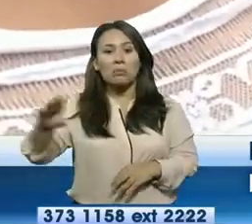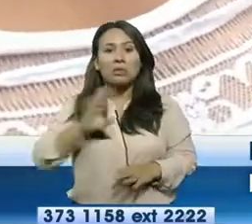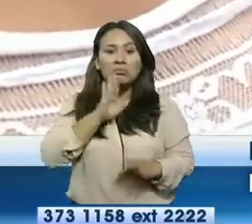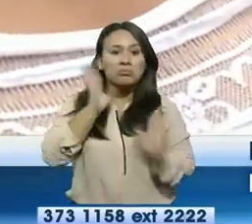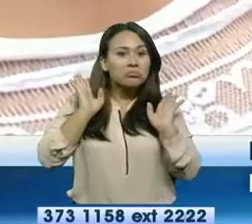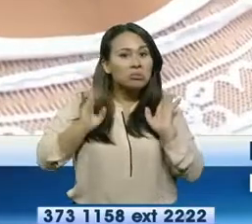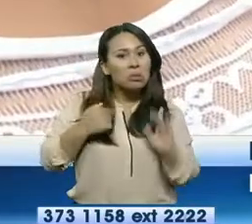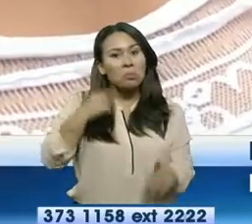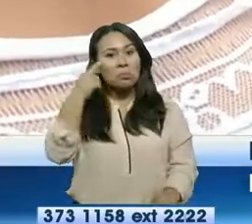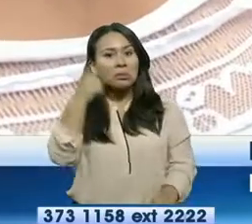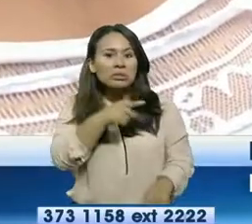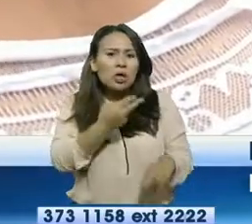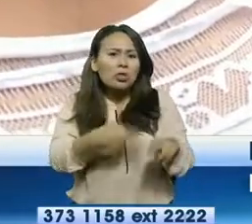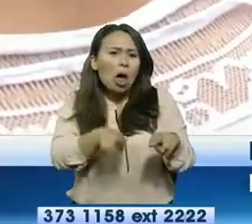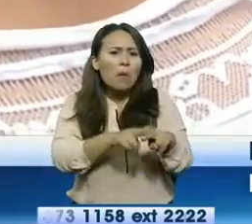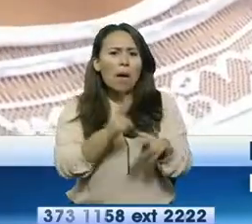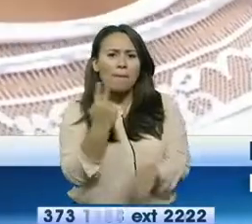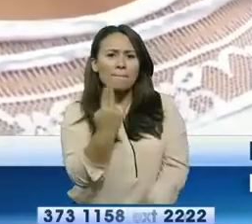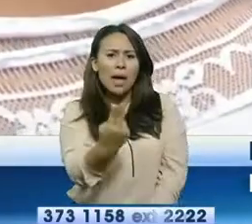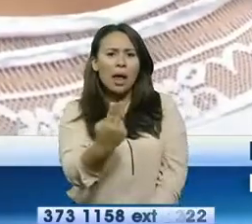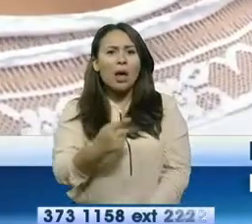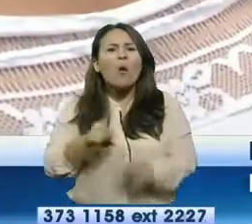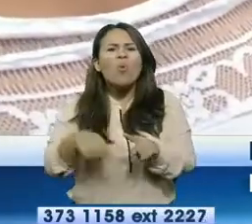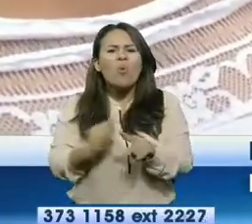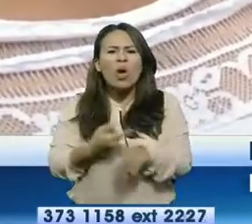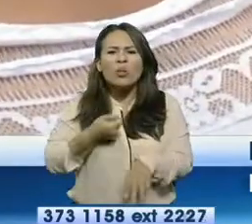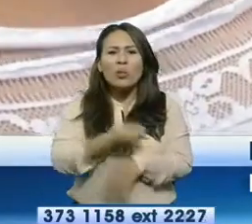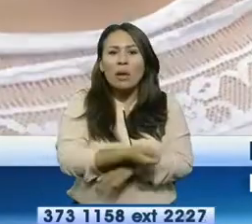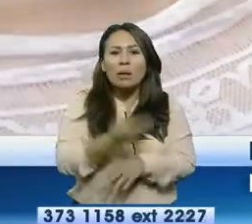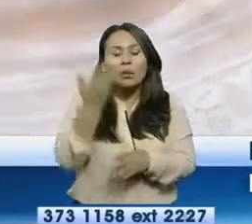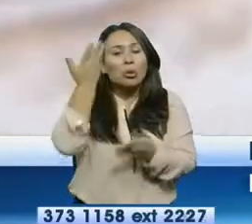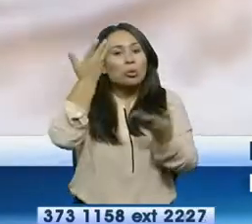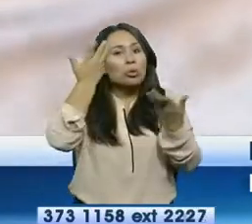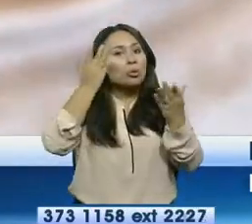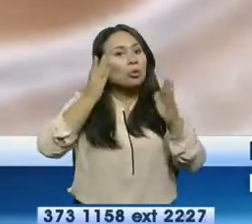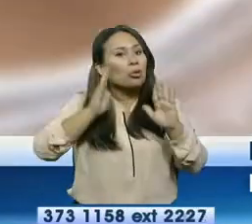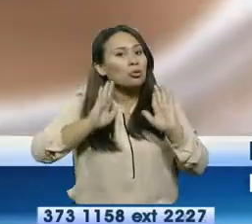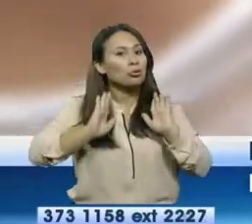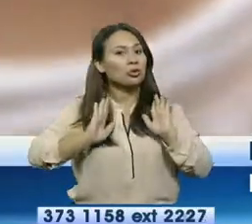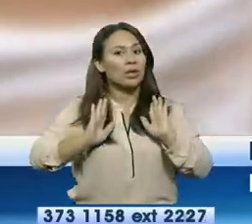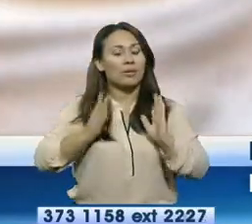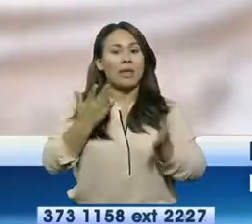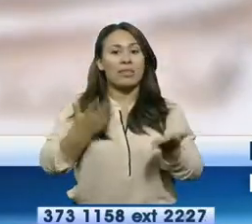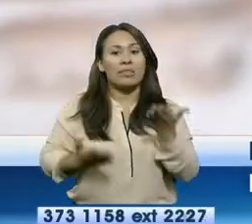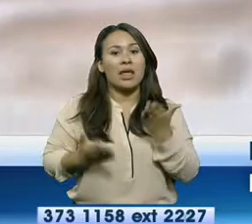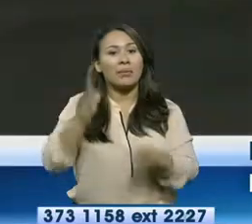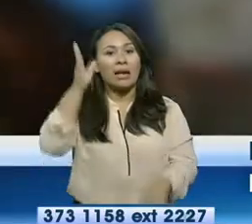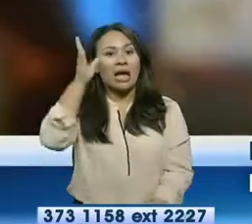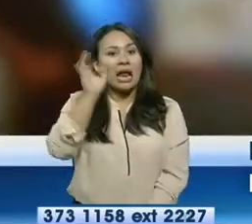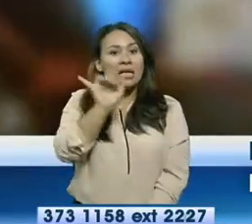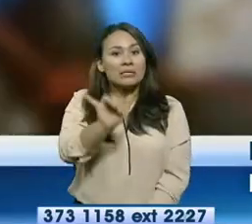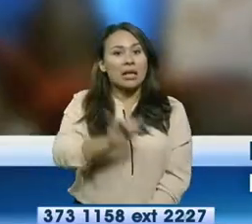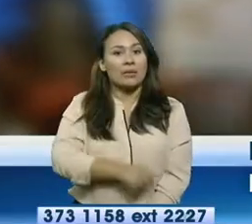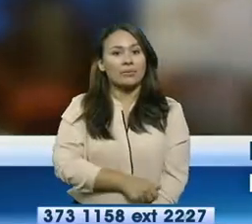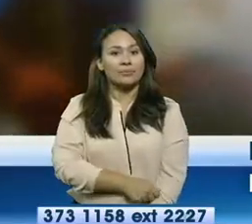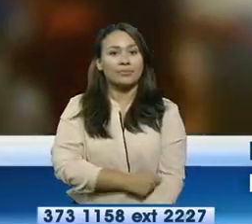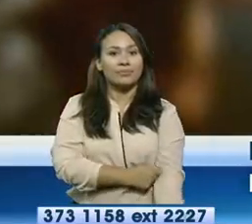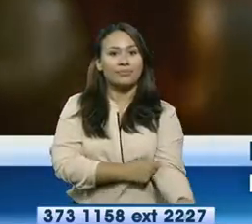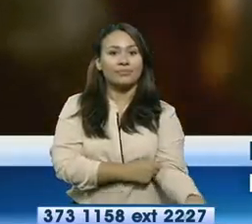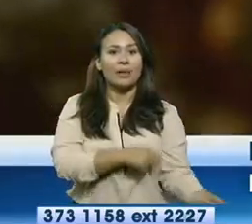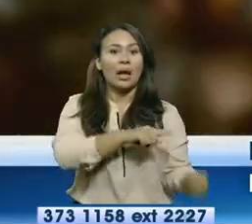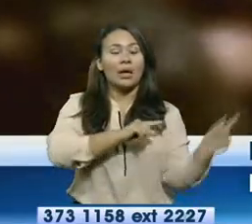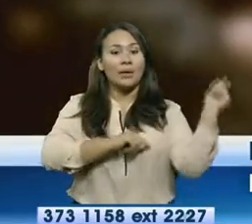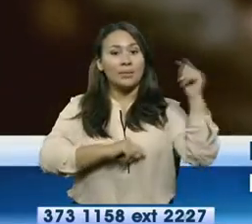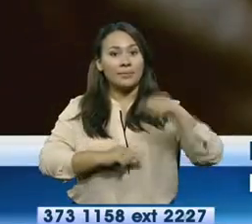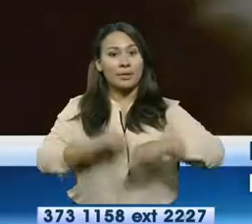¿Ya? ¿Cuándo lo haría? No se sabe cuándo. Según dicen que ha sido el sábado. Hasta el lugar llegaron agentes